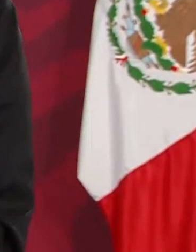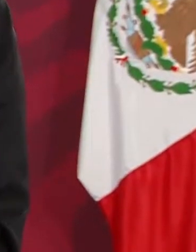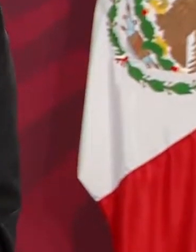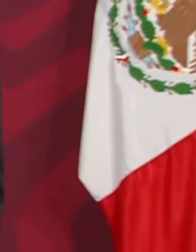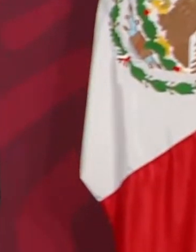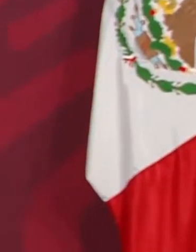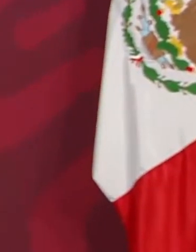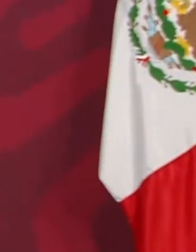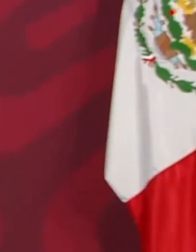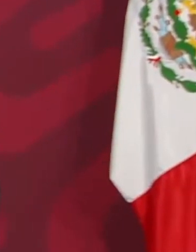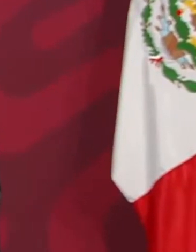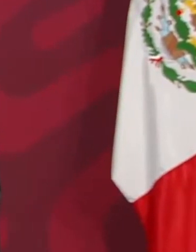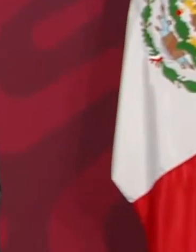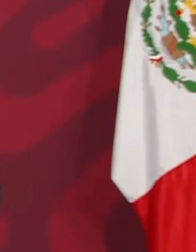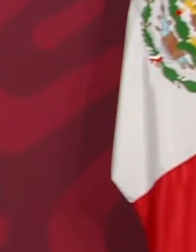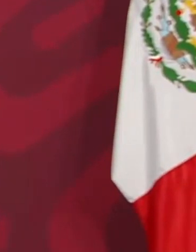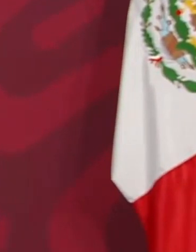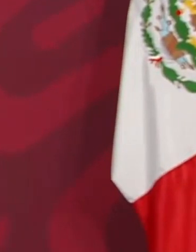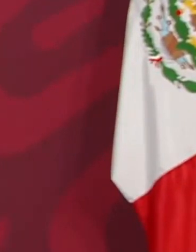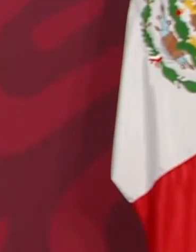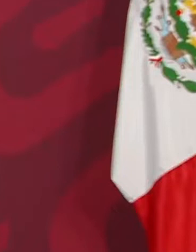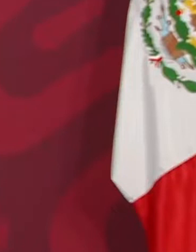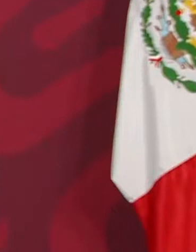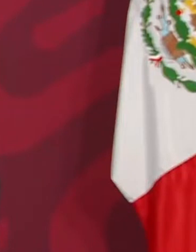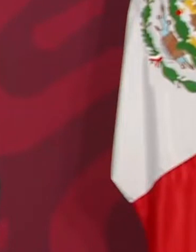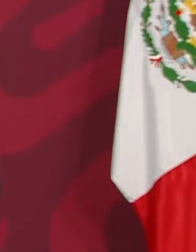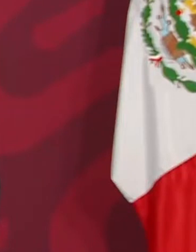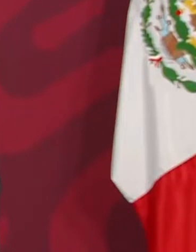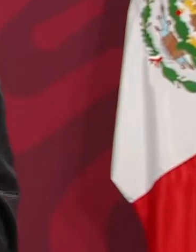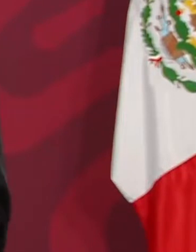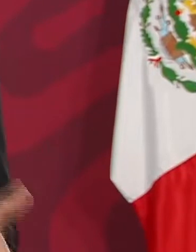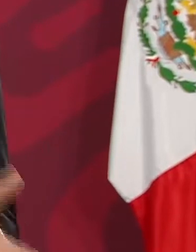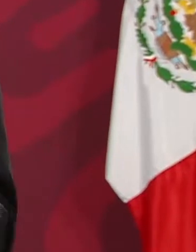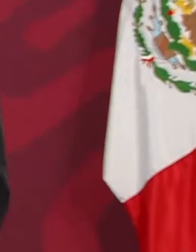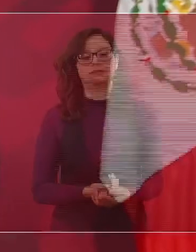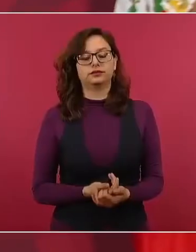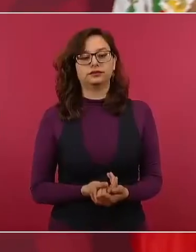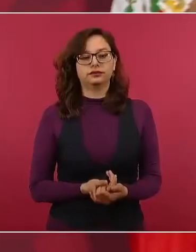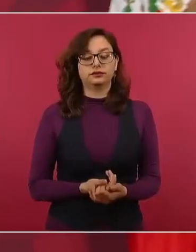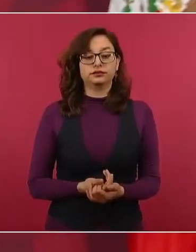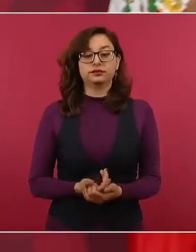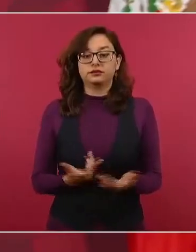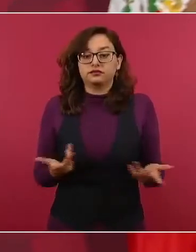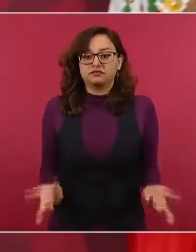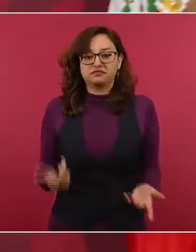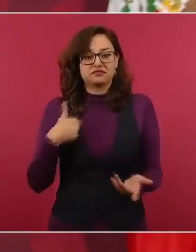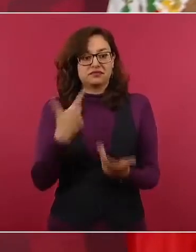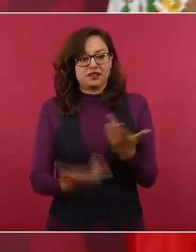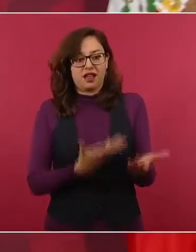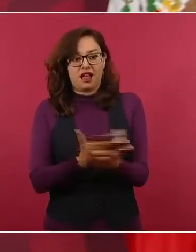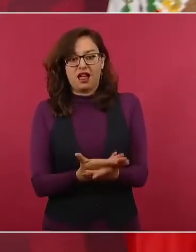No es un asunto ideológico, es de juicio práctico. Esta política nos